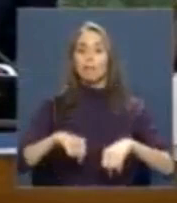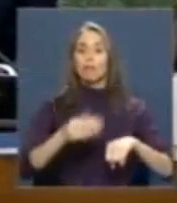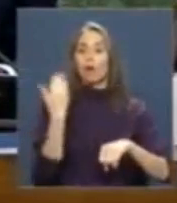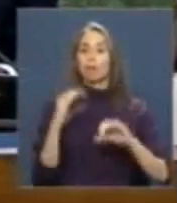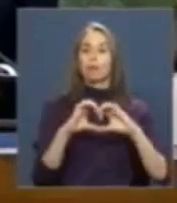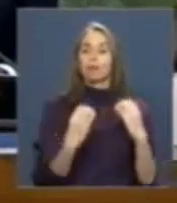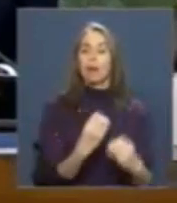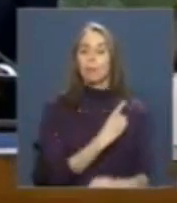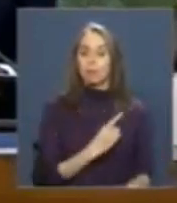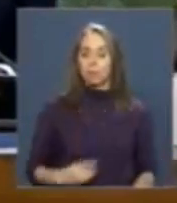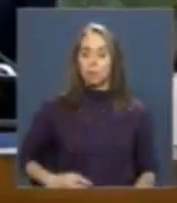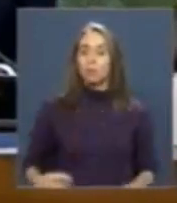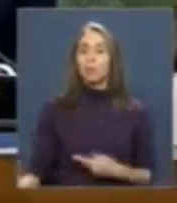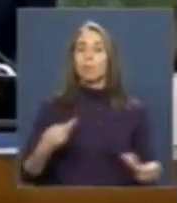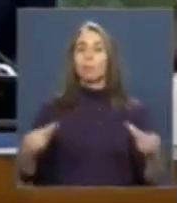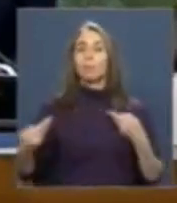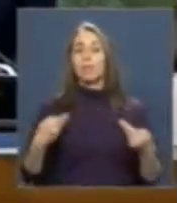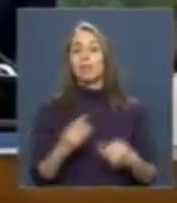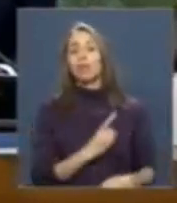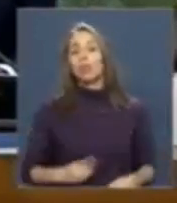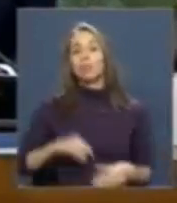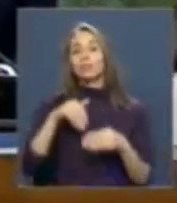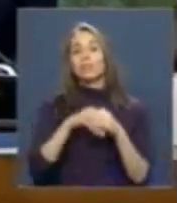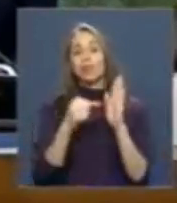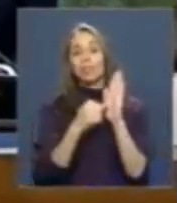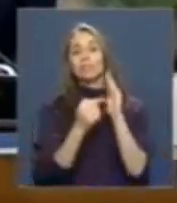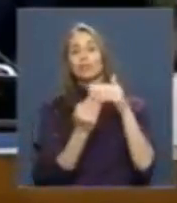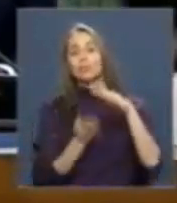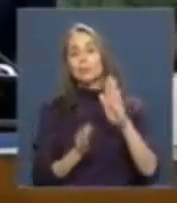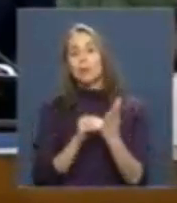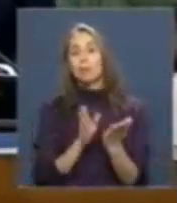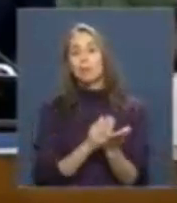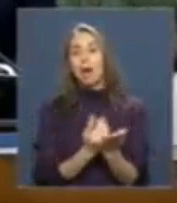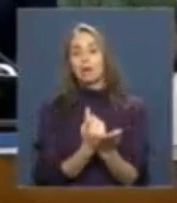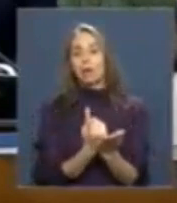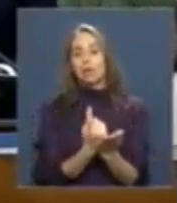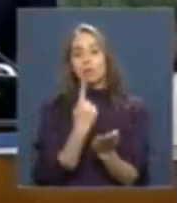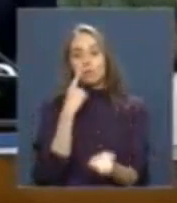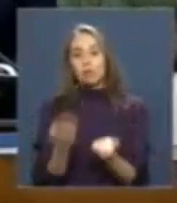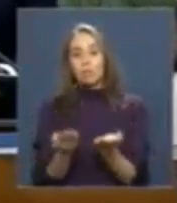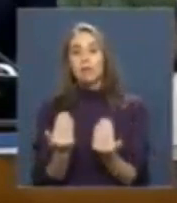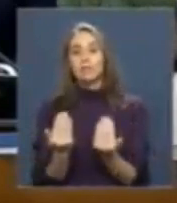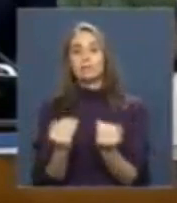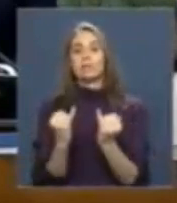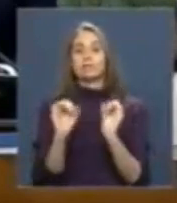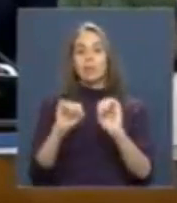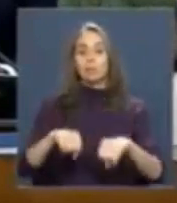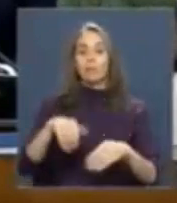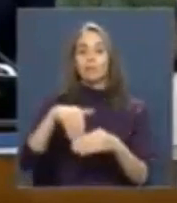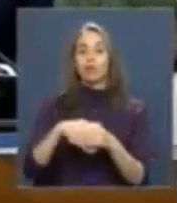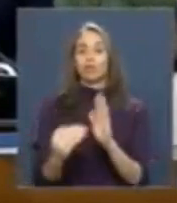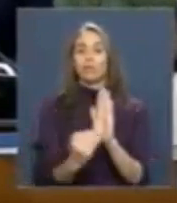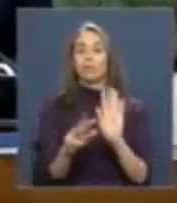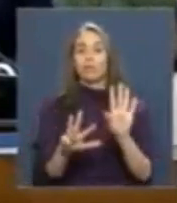cuya votación separada ha sido solicitada que consta en la página 11 el comparado y que requiere para su aprobación del voto favorable de